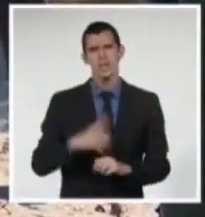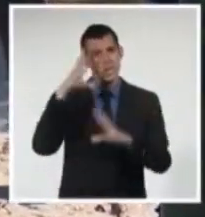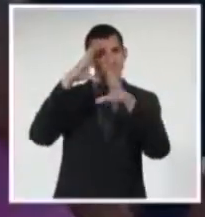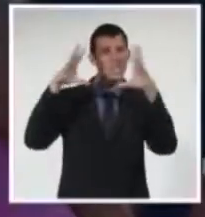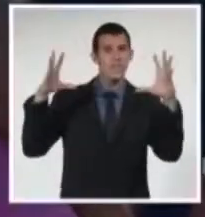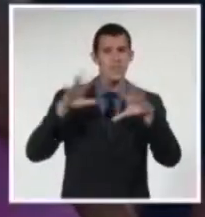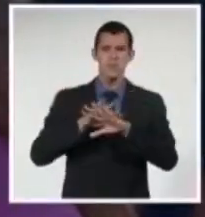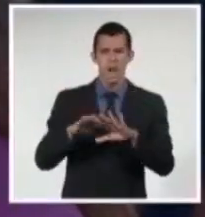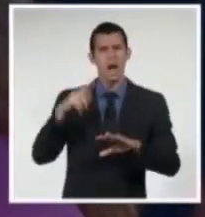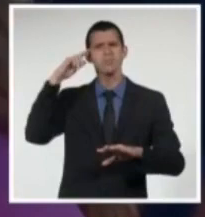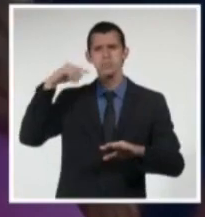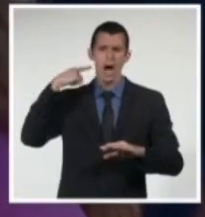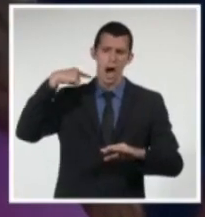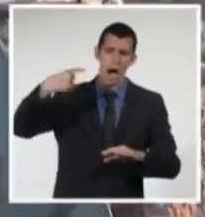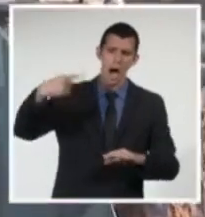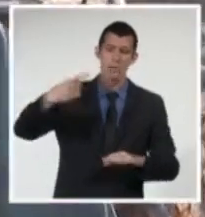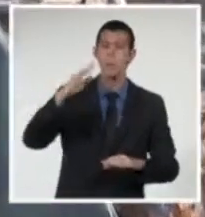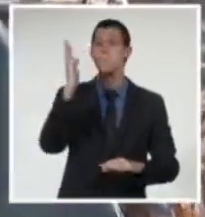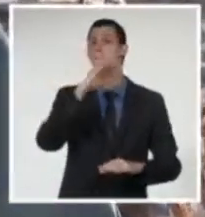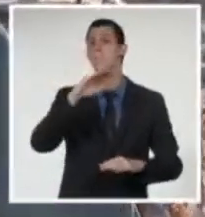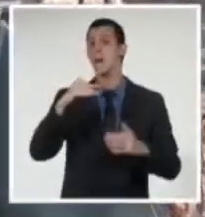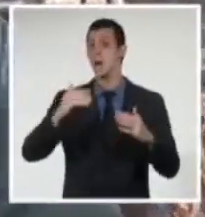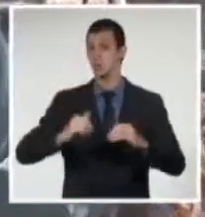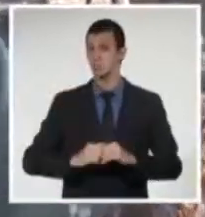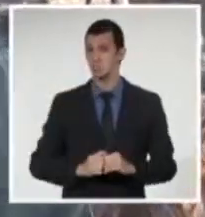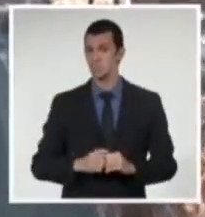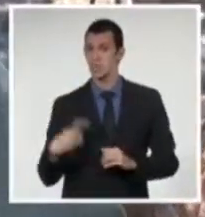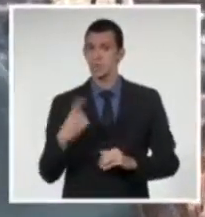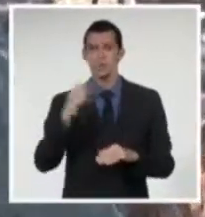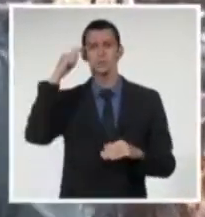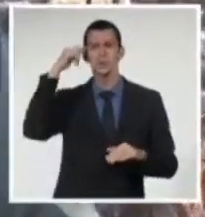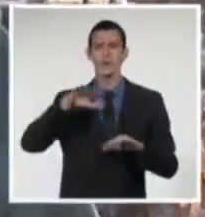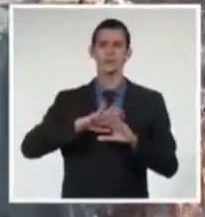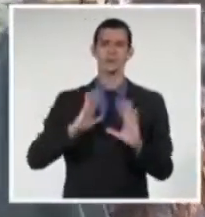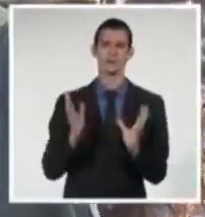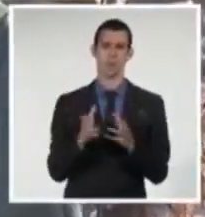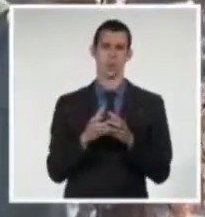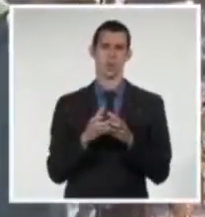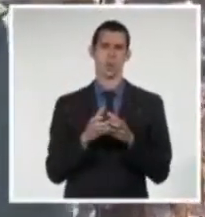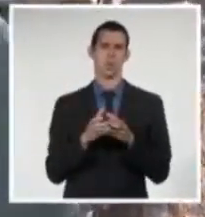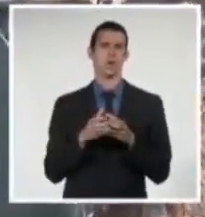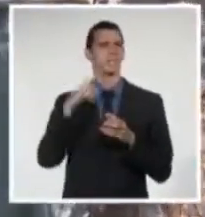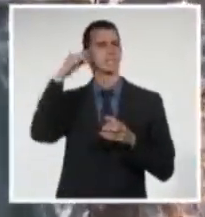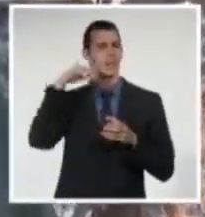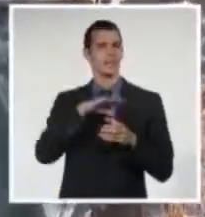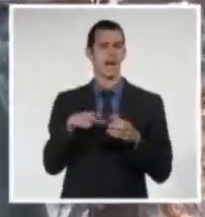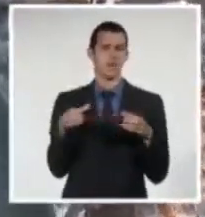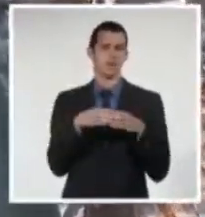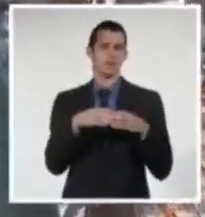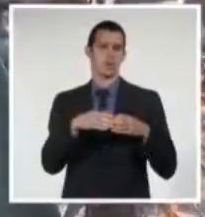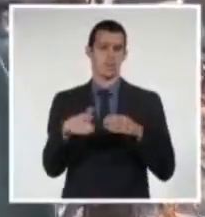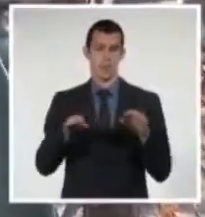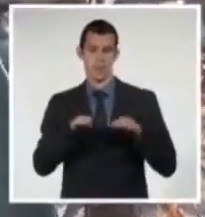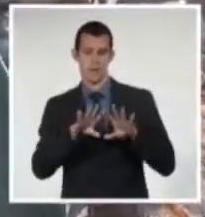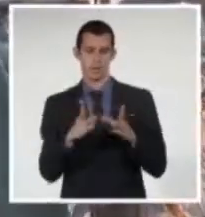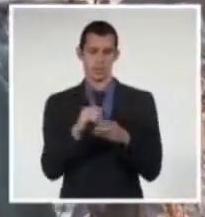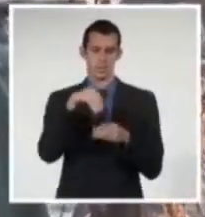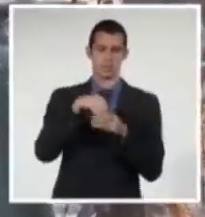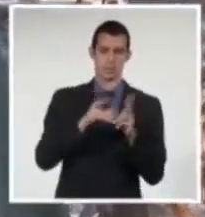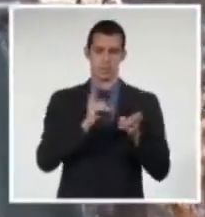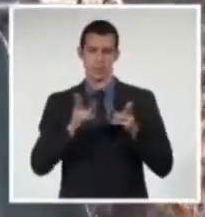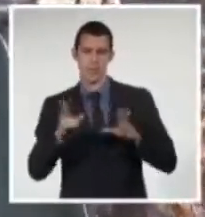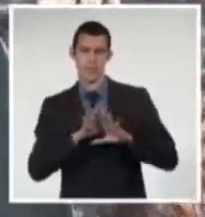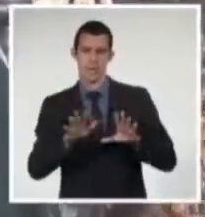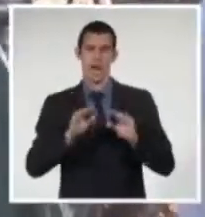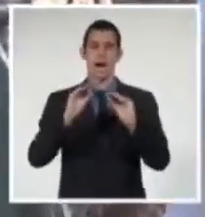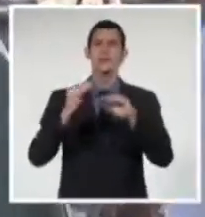Civil tomamos toda esa información para dar las alertas y eso. Me decían los compañeros que aquí trabajaron con la